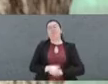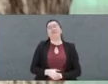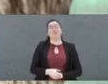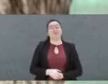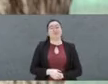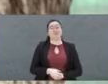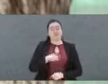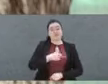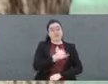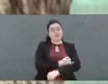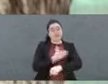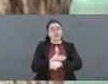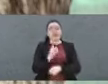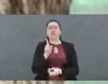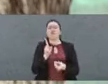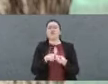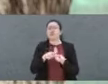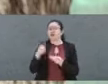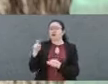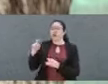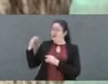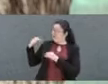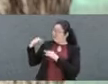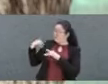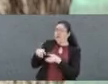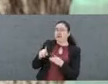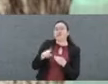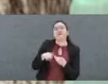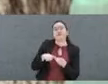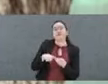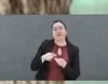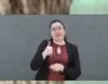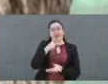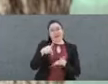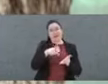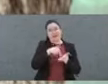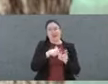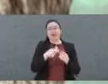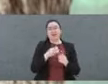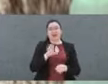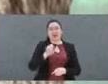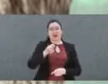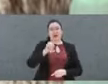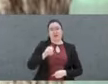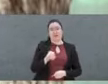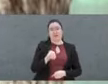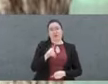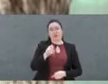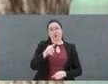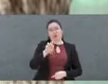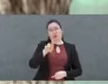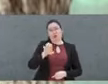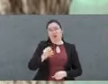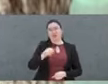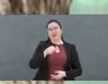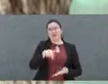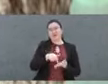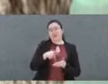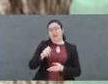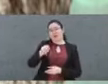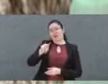parte del agua viene de 6 pozos, también viene del Cárcamo de Dolores, es decir, del Poniente, de